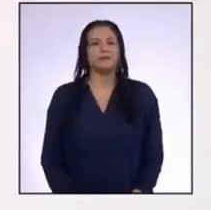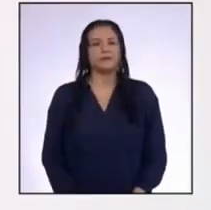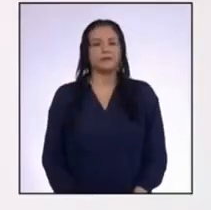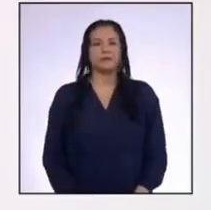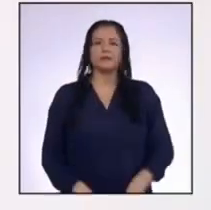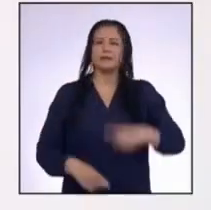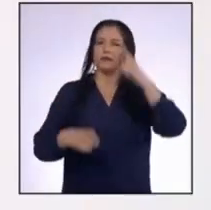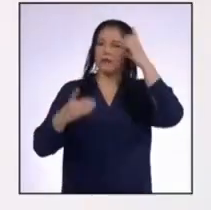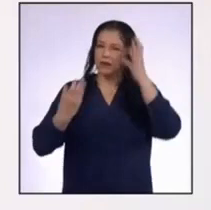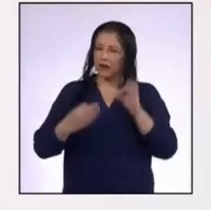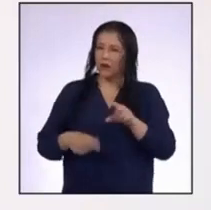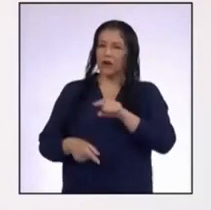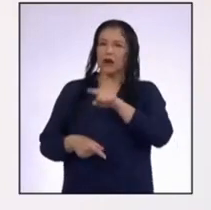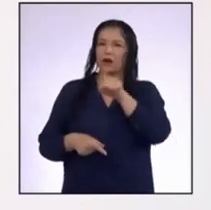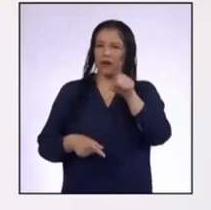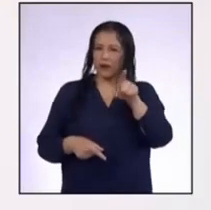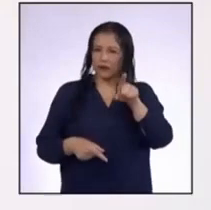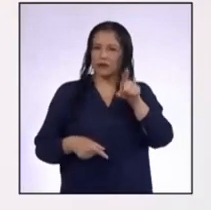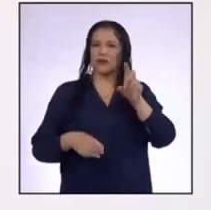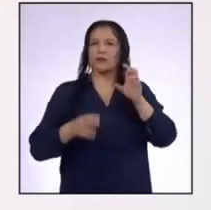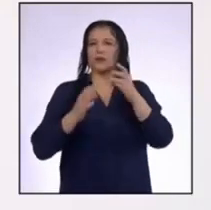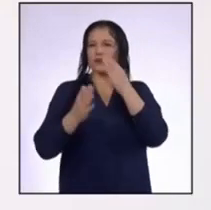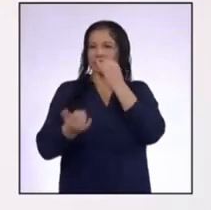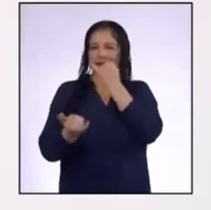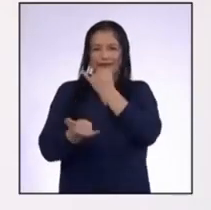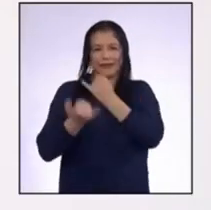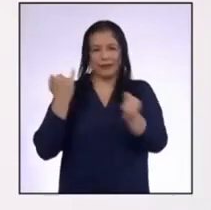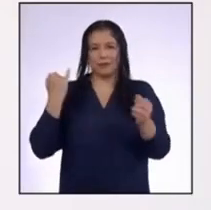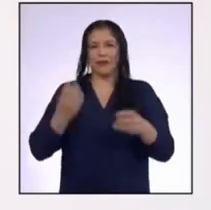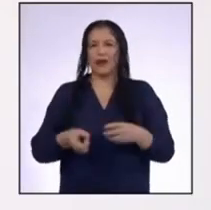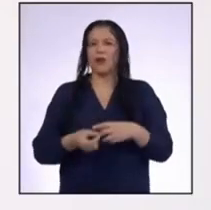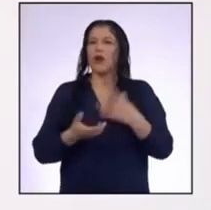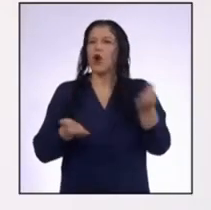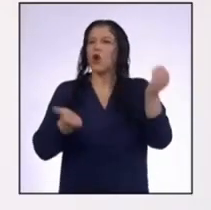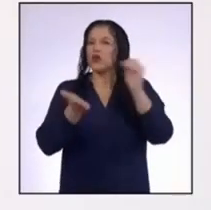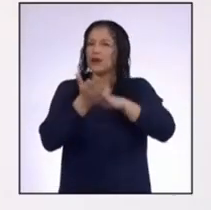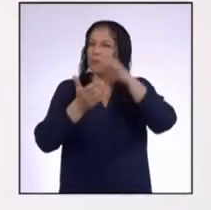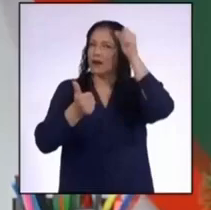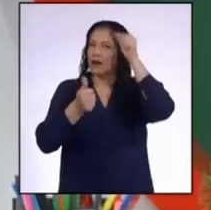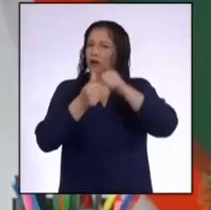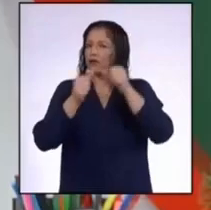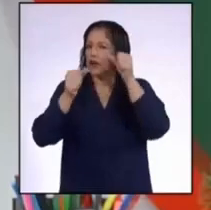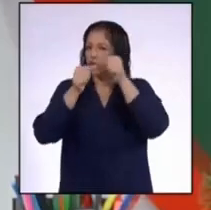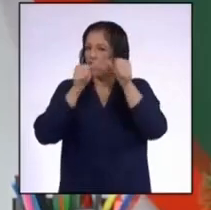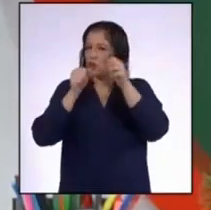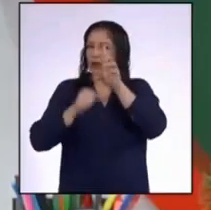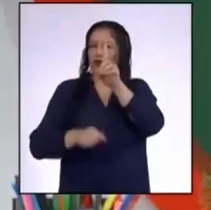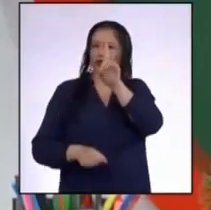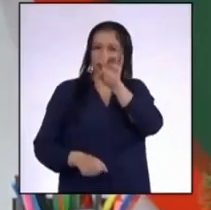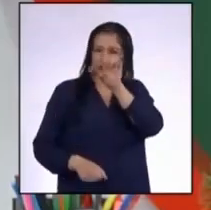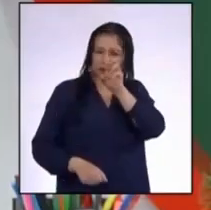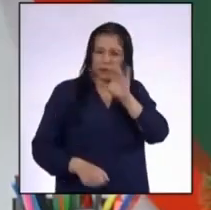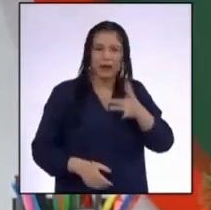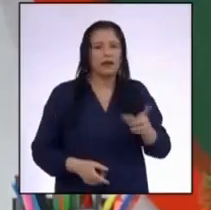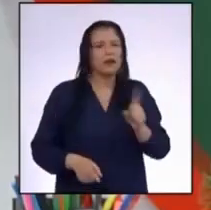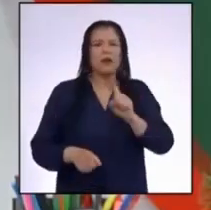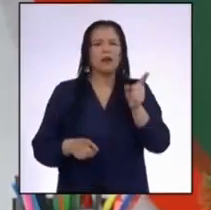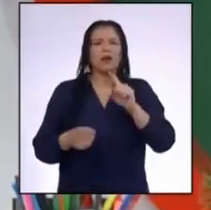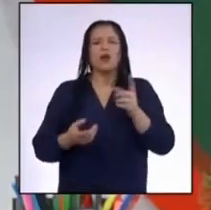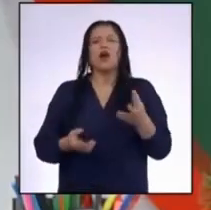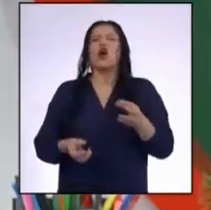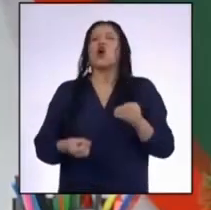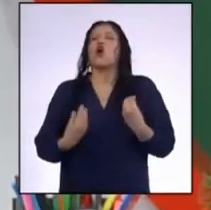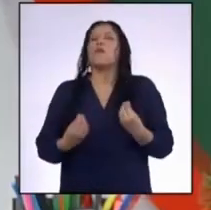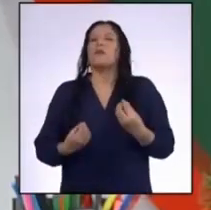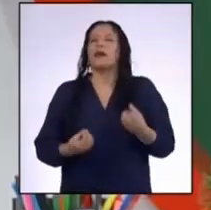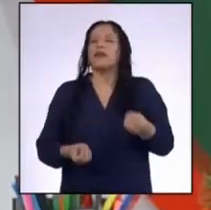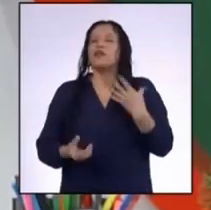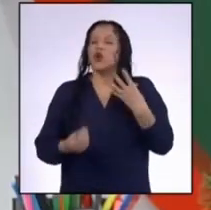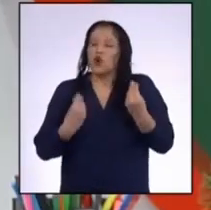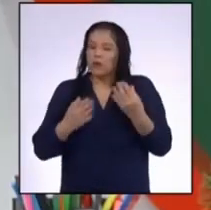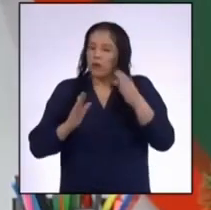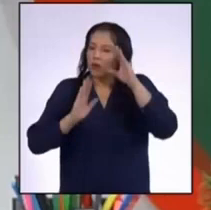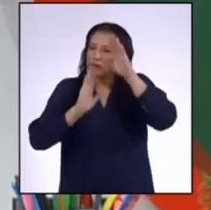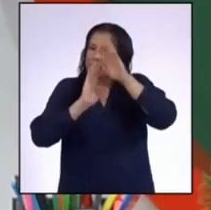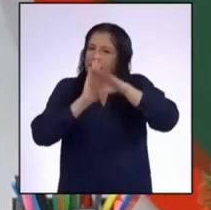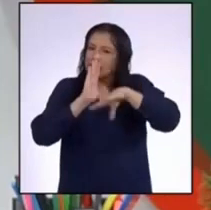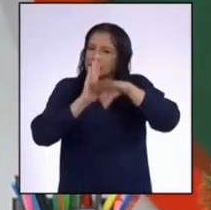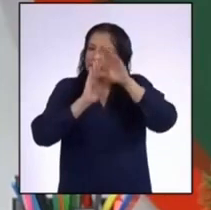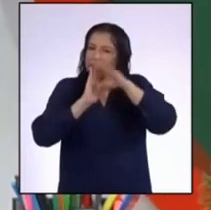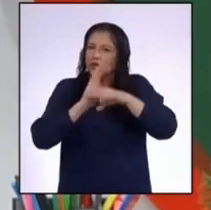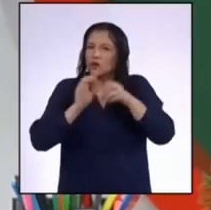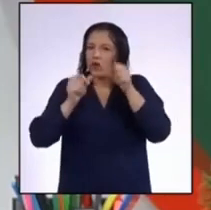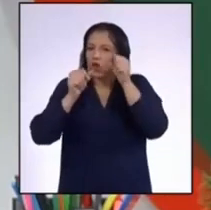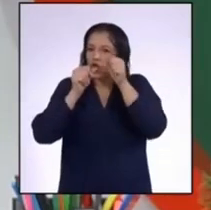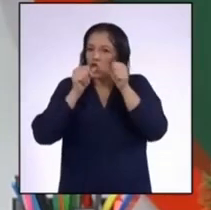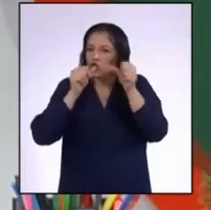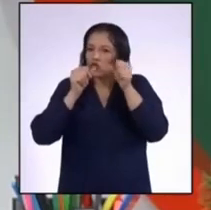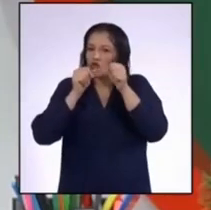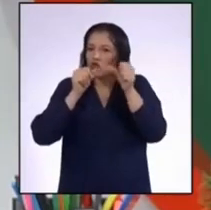Creo que con esto hemos terminado el repaso de los números decimales. No, profesora, aún no me ha dicho cómo disminuir la cantidad de